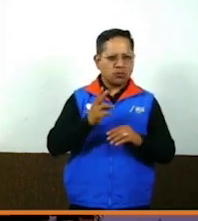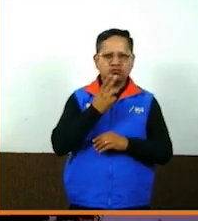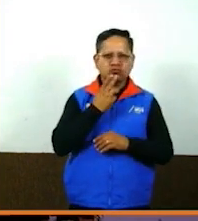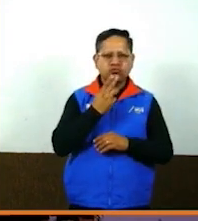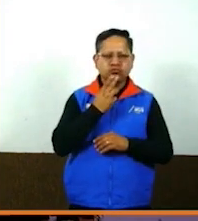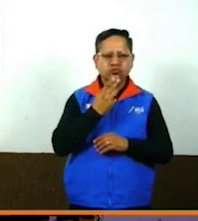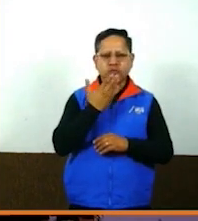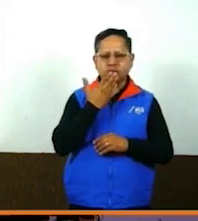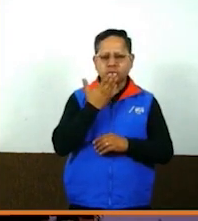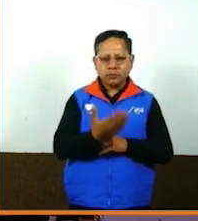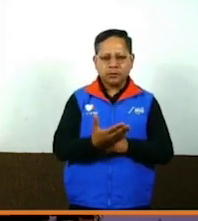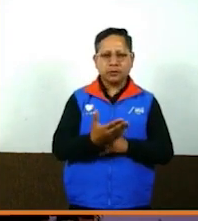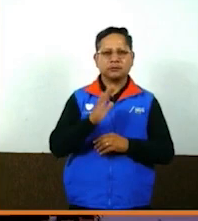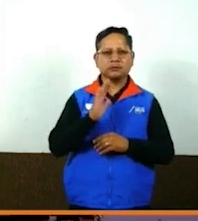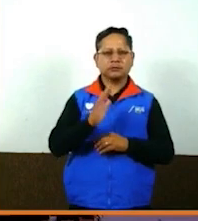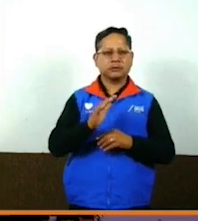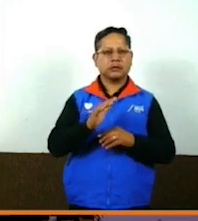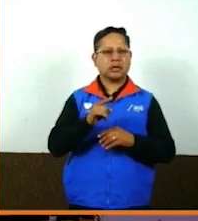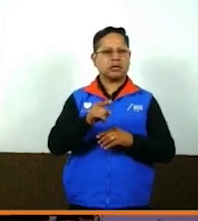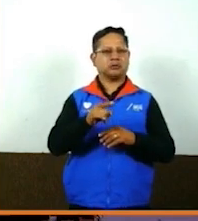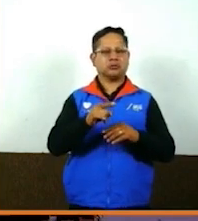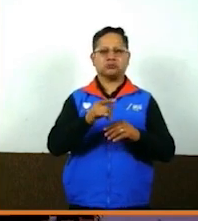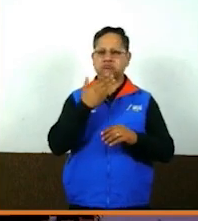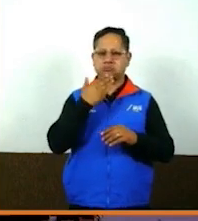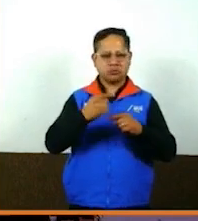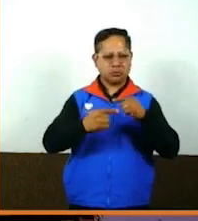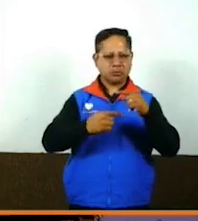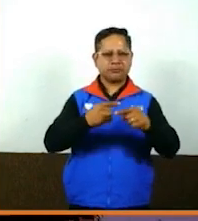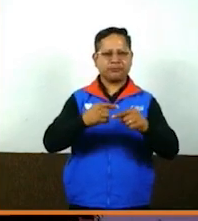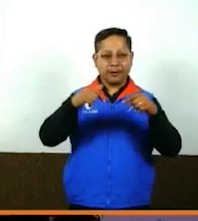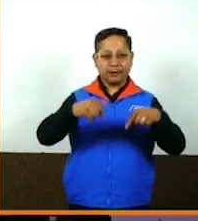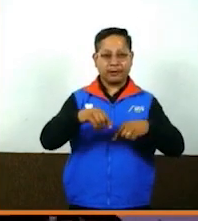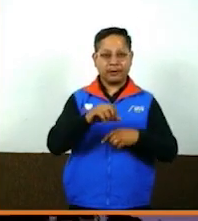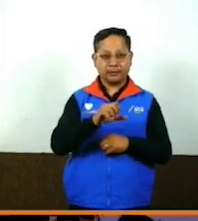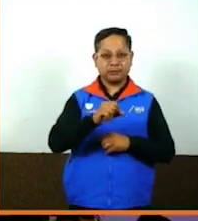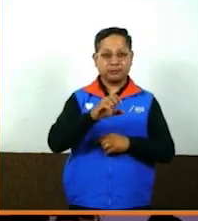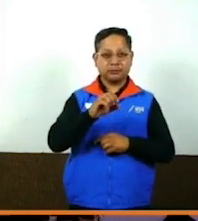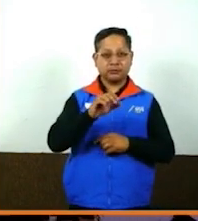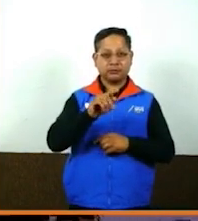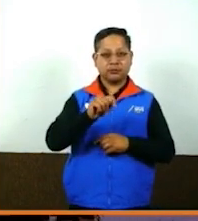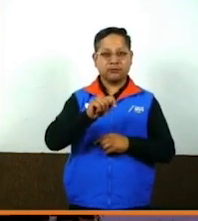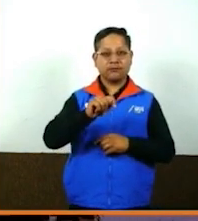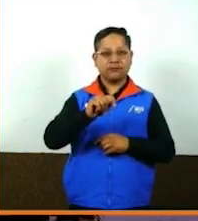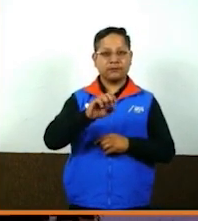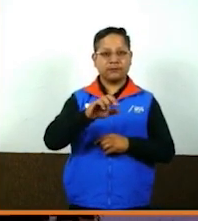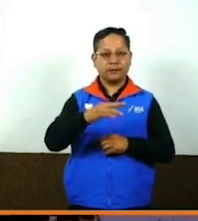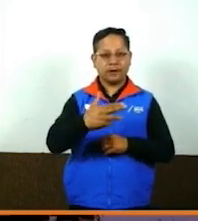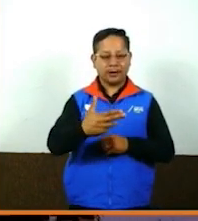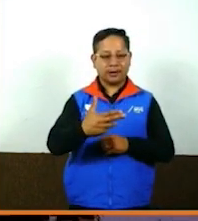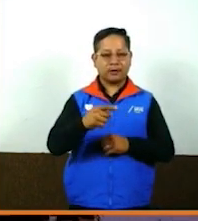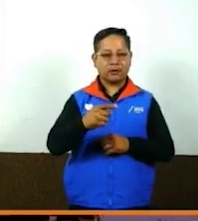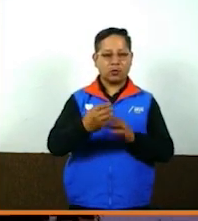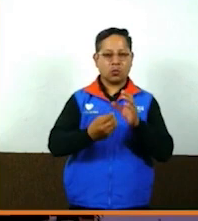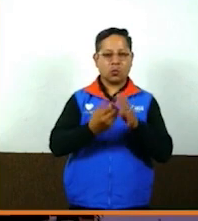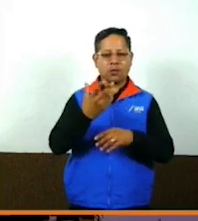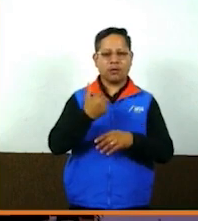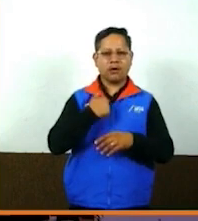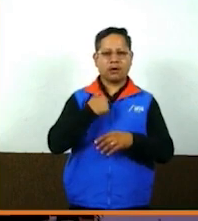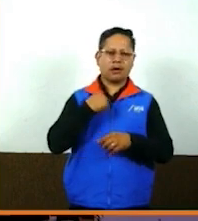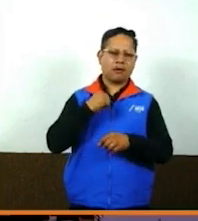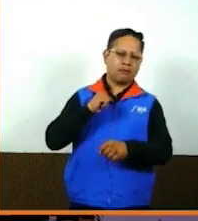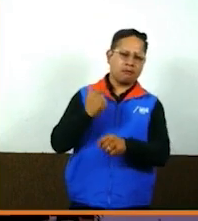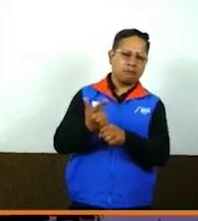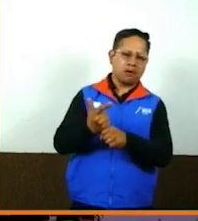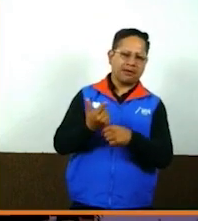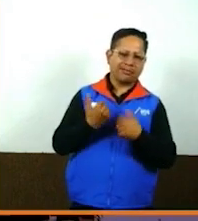específico, pues bueno, nos estamos adelantando. Dentro de Softec es prácticamente lo que hemos hecho. Cuando surge una nueva tecnología, primero nos